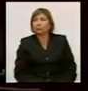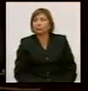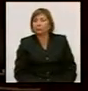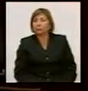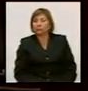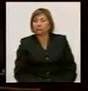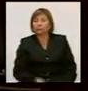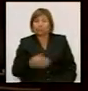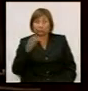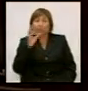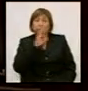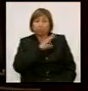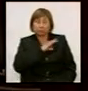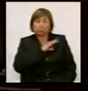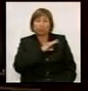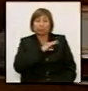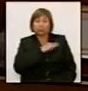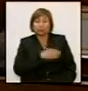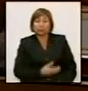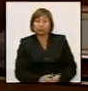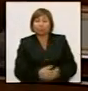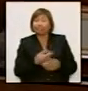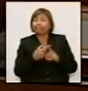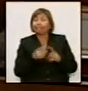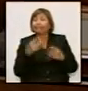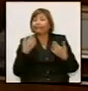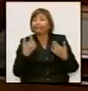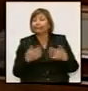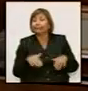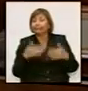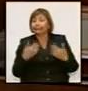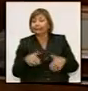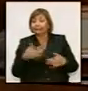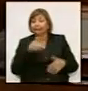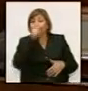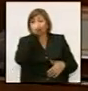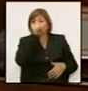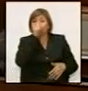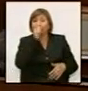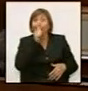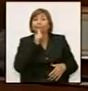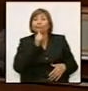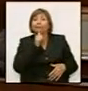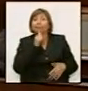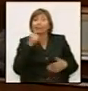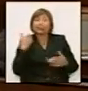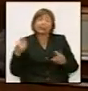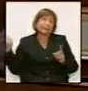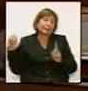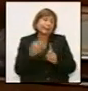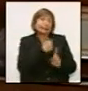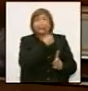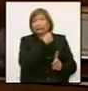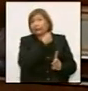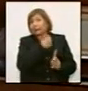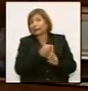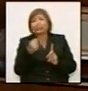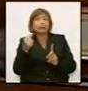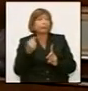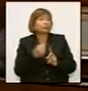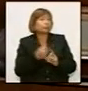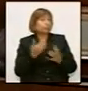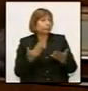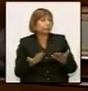Es un mérito, pero vaya que si se soporta a punta de golpes. Y no hay